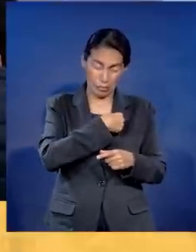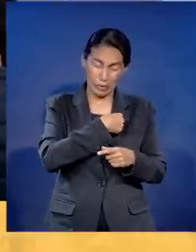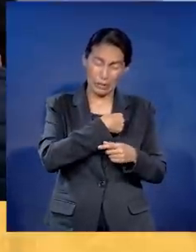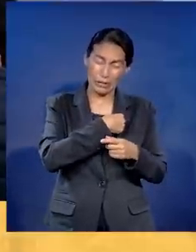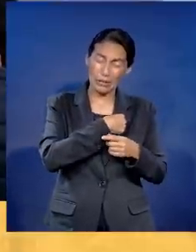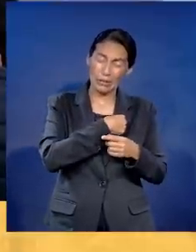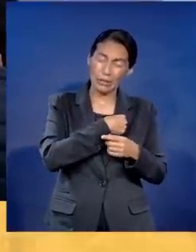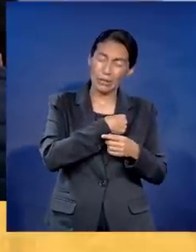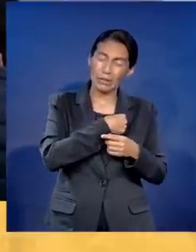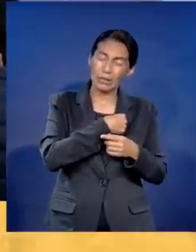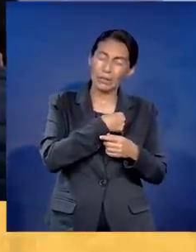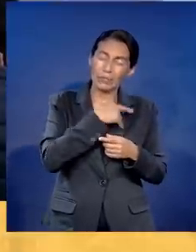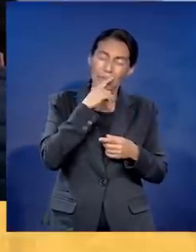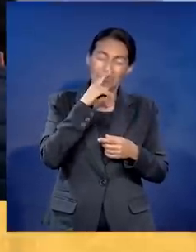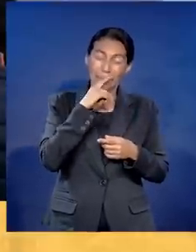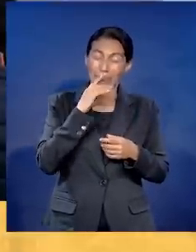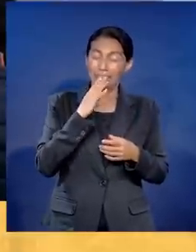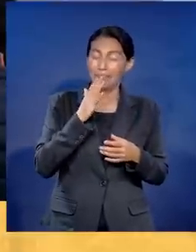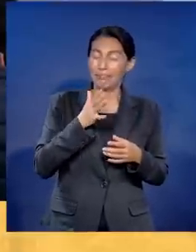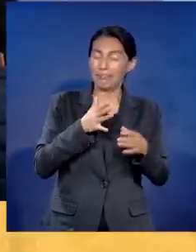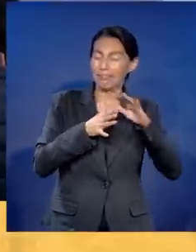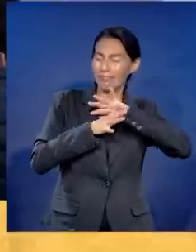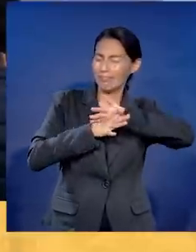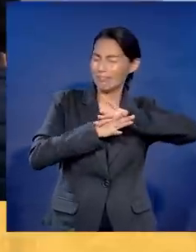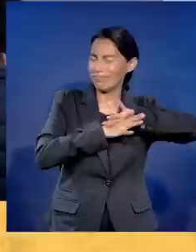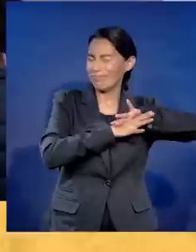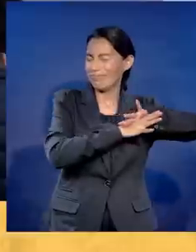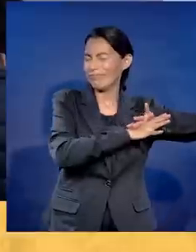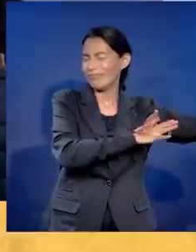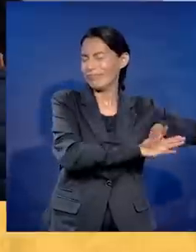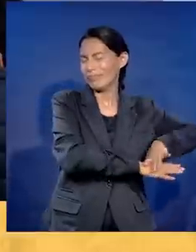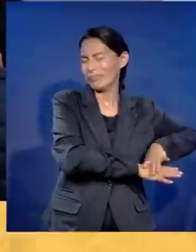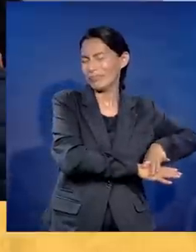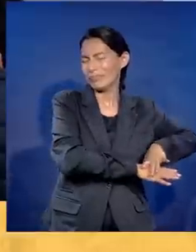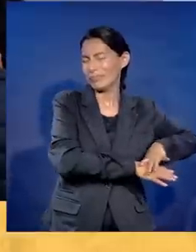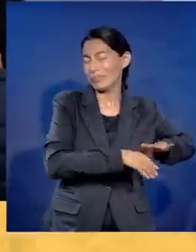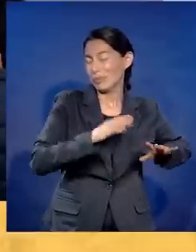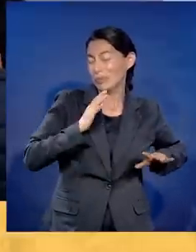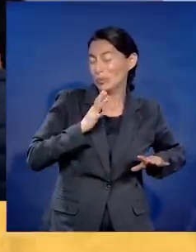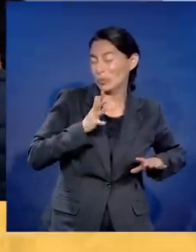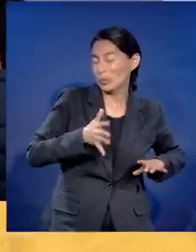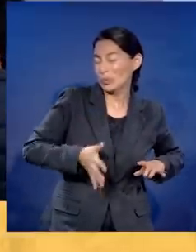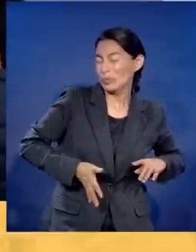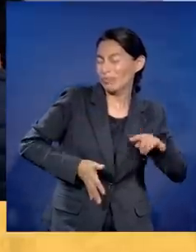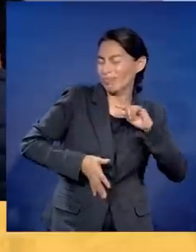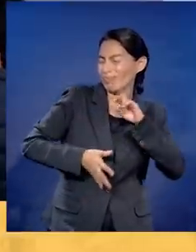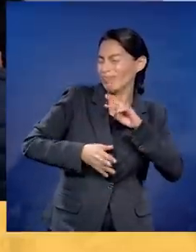ayúdanos a liberarnos del feo egoísmo que nos llena.